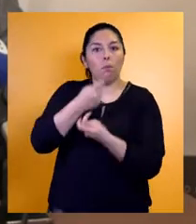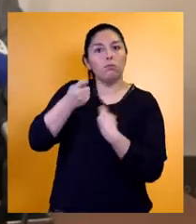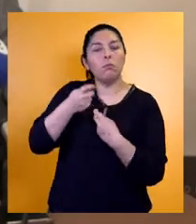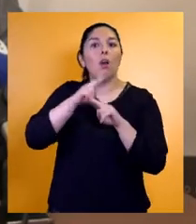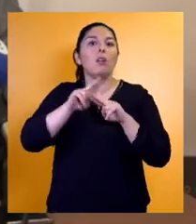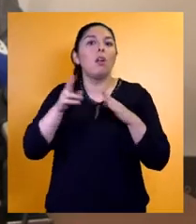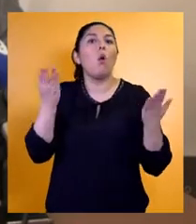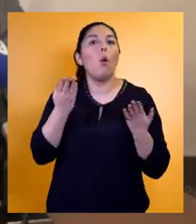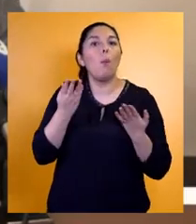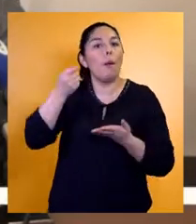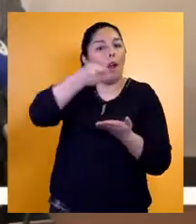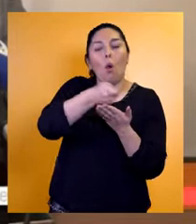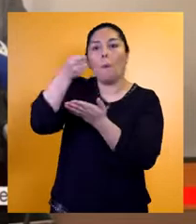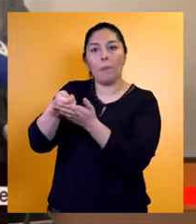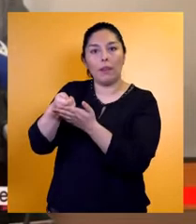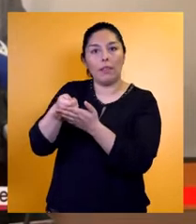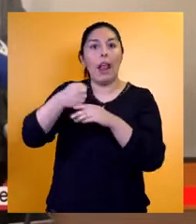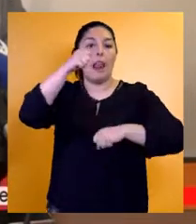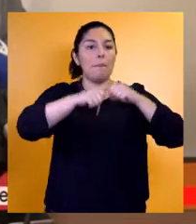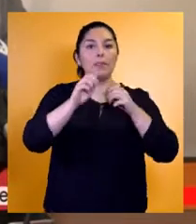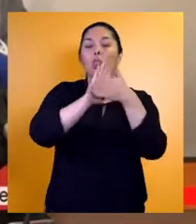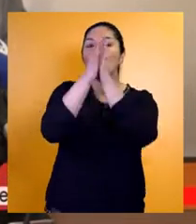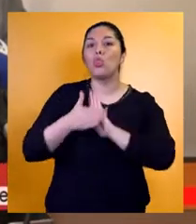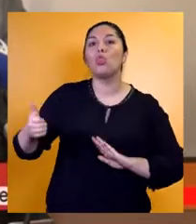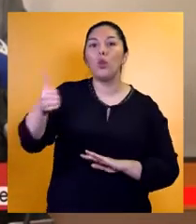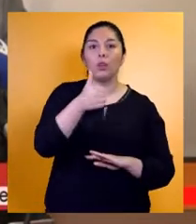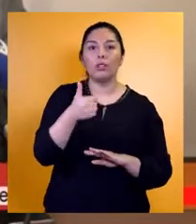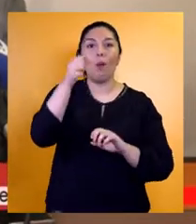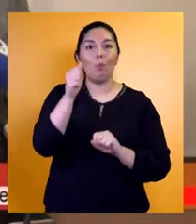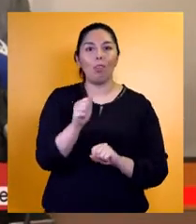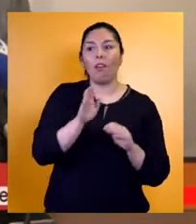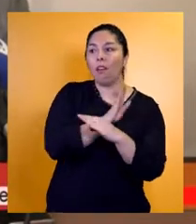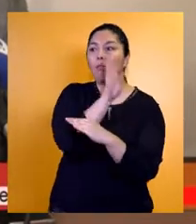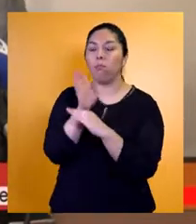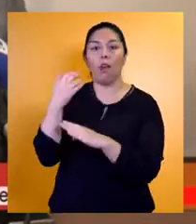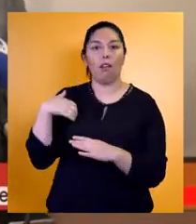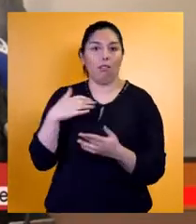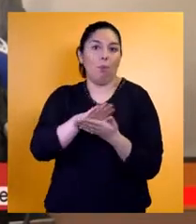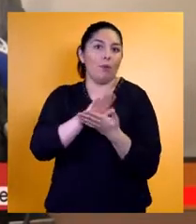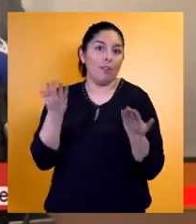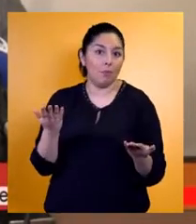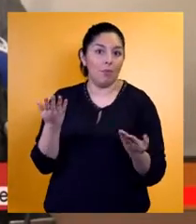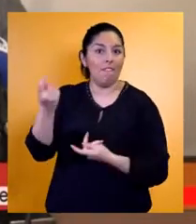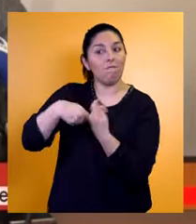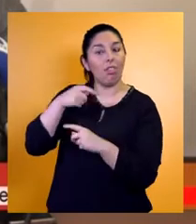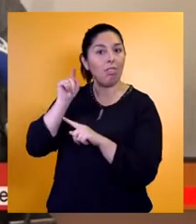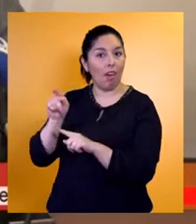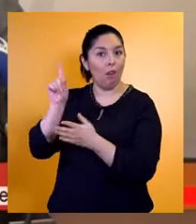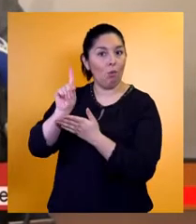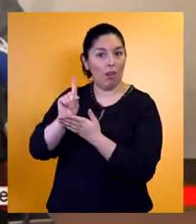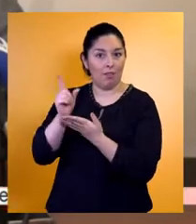la forma aduanera, que nos permita a las pequeñas y medianas empresas poder llegar al lado argentino. Hoy día